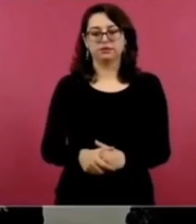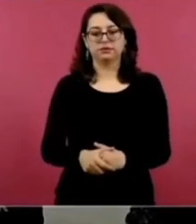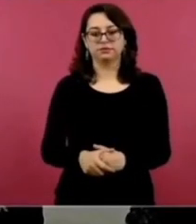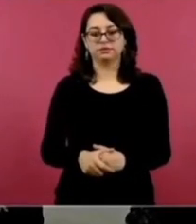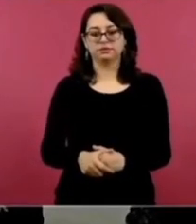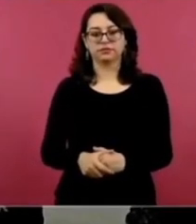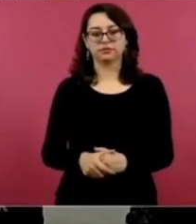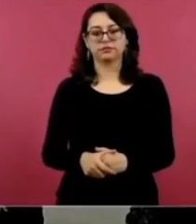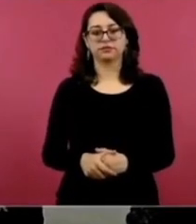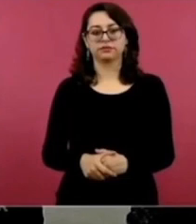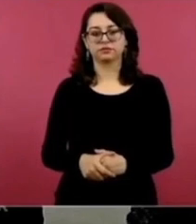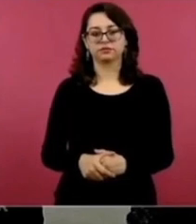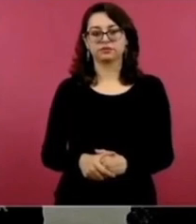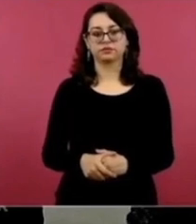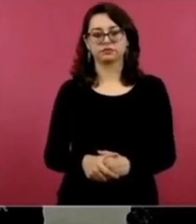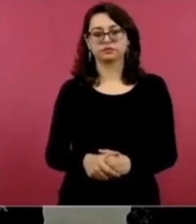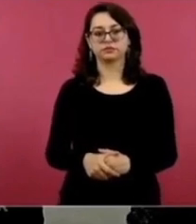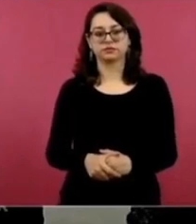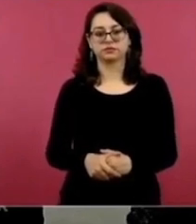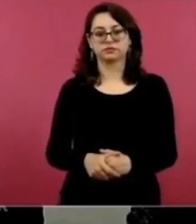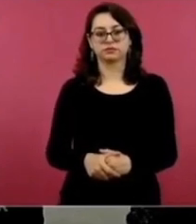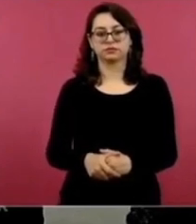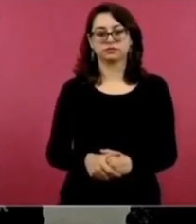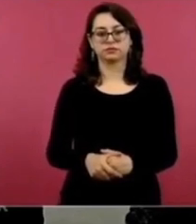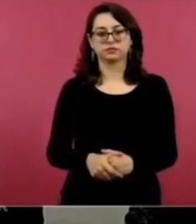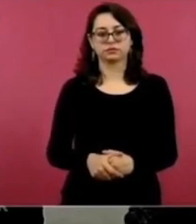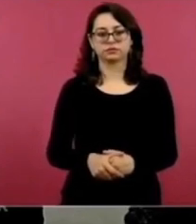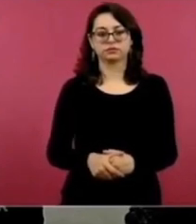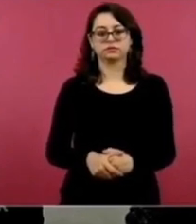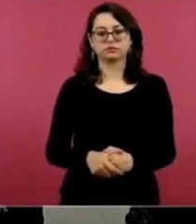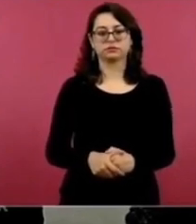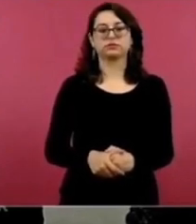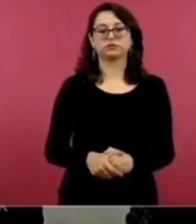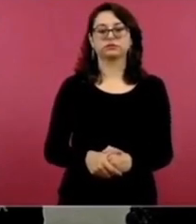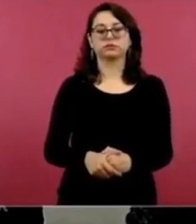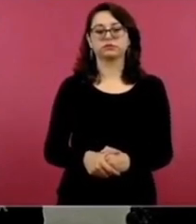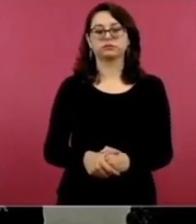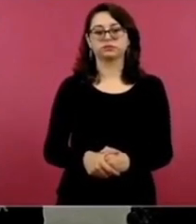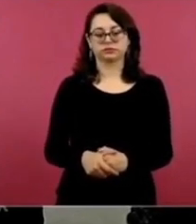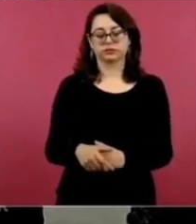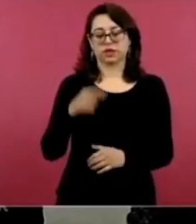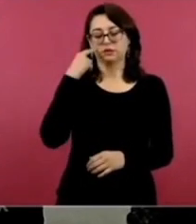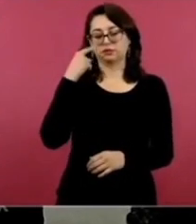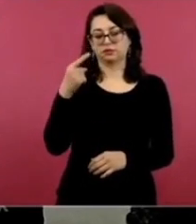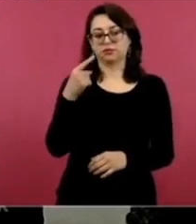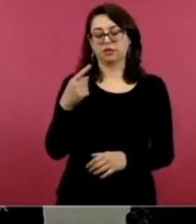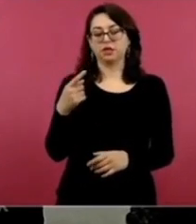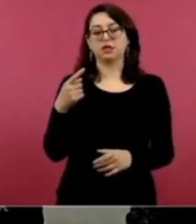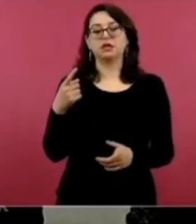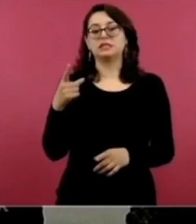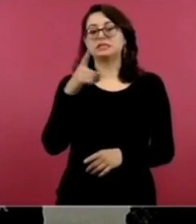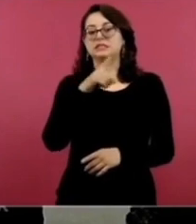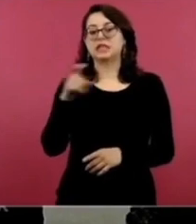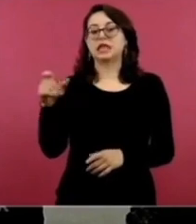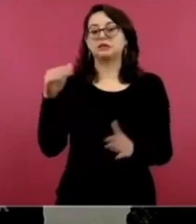lugar 22 por cada 100,000, eso es lo que, o sea, es